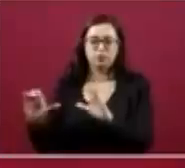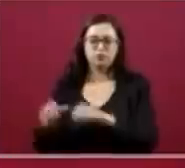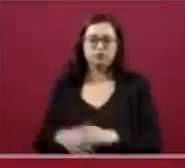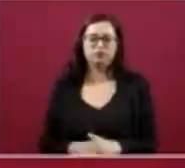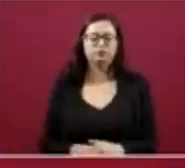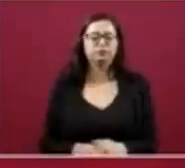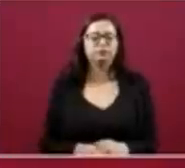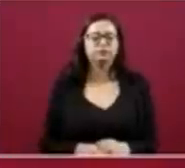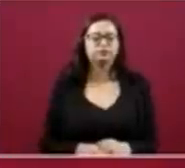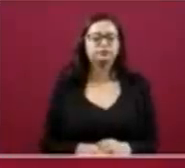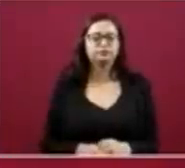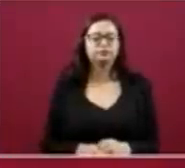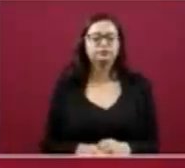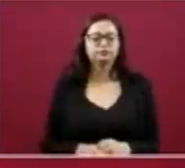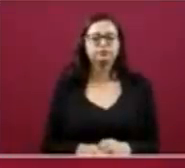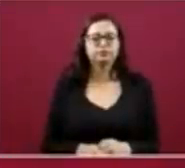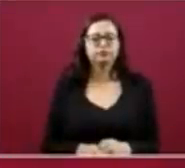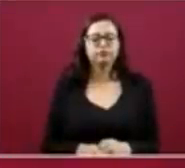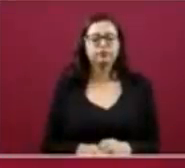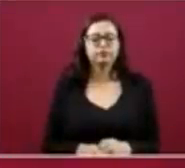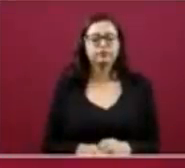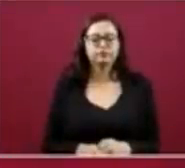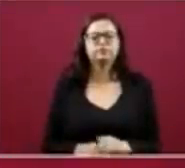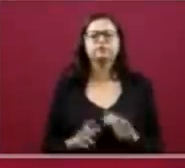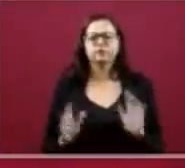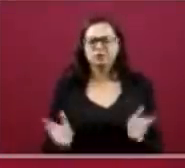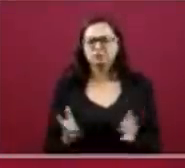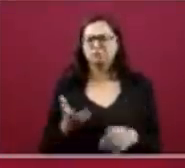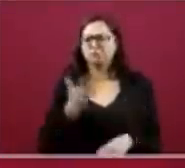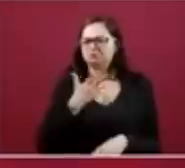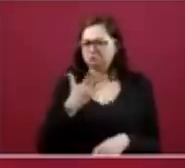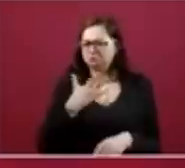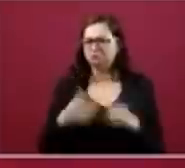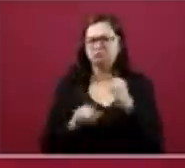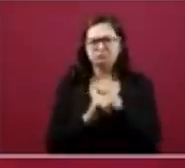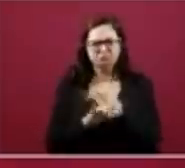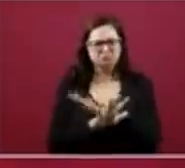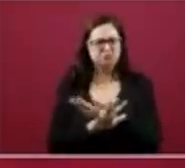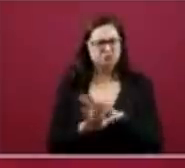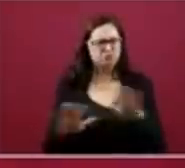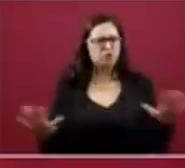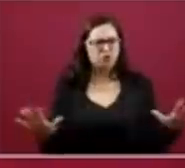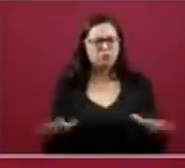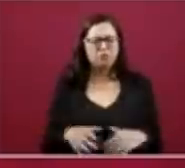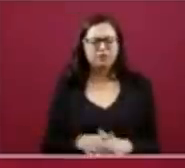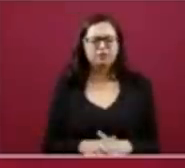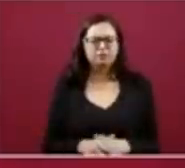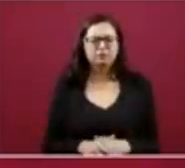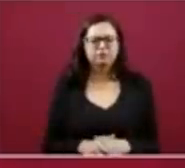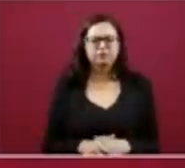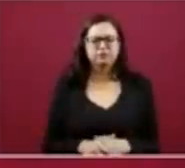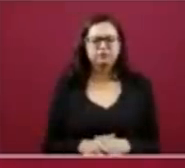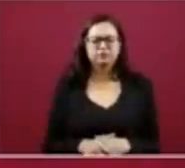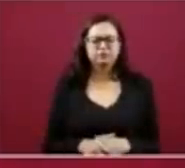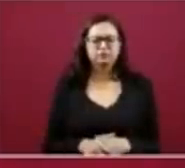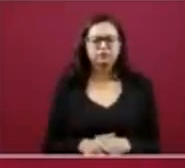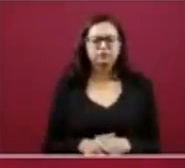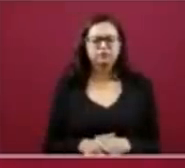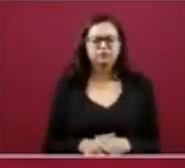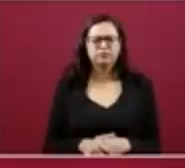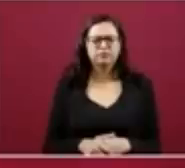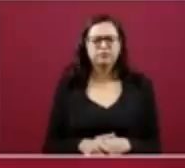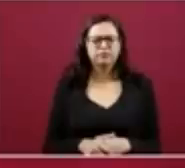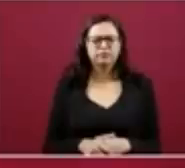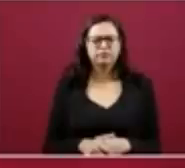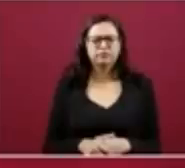Y ya tengo el informe que han aprobado